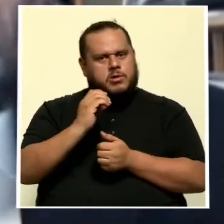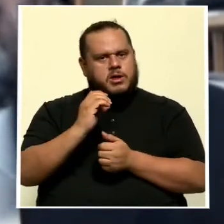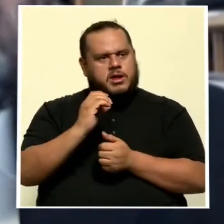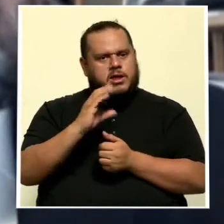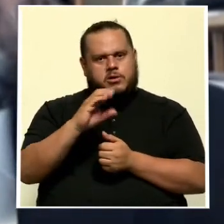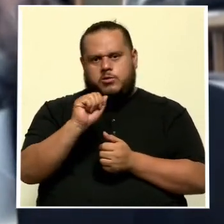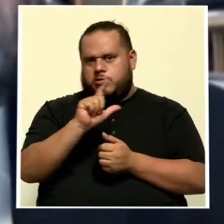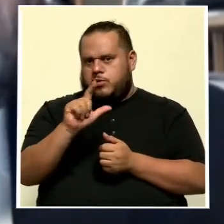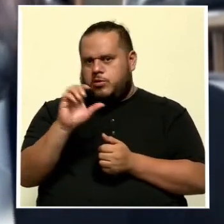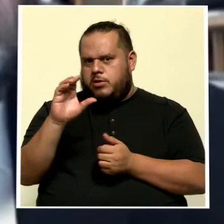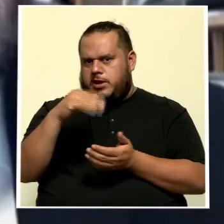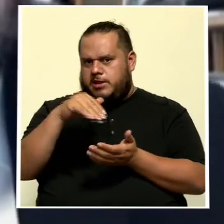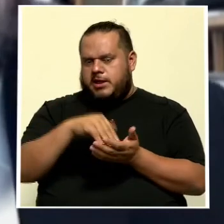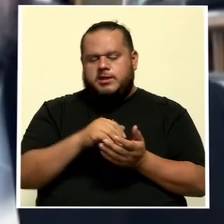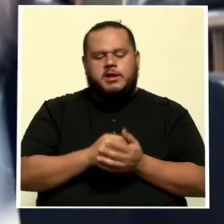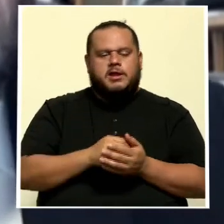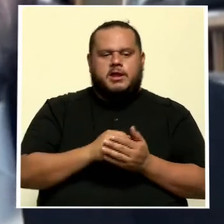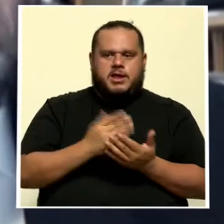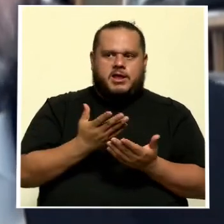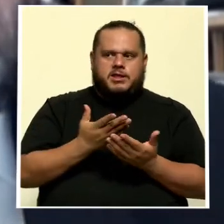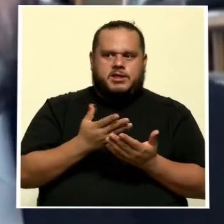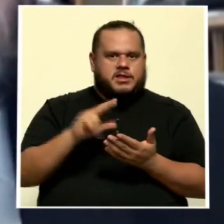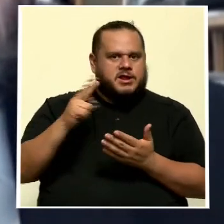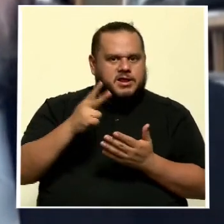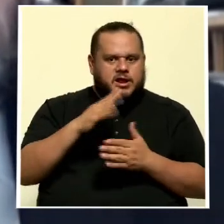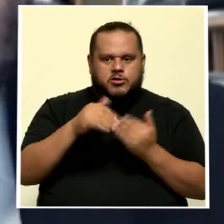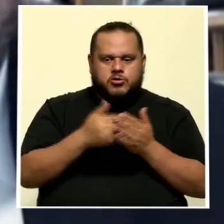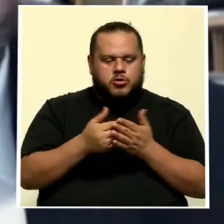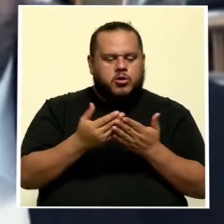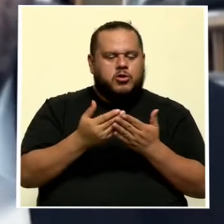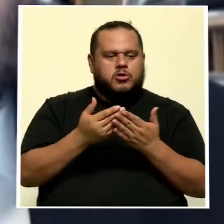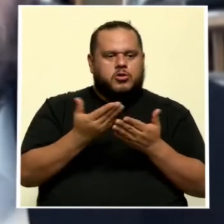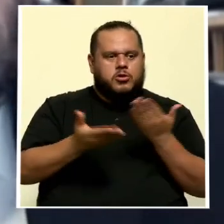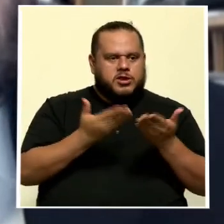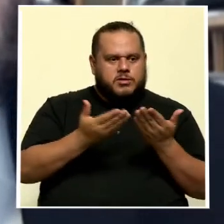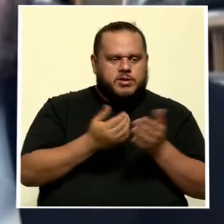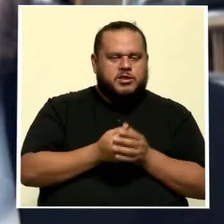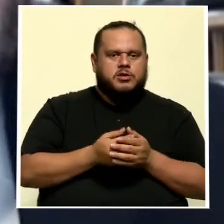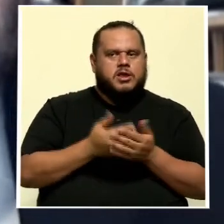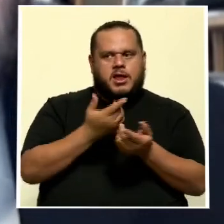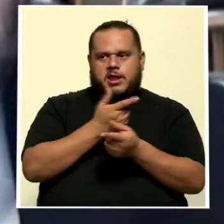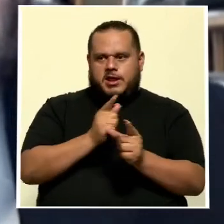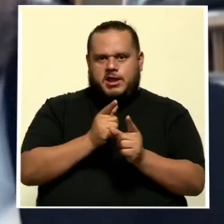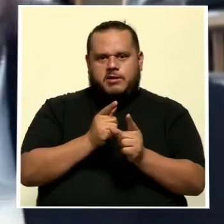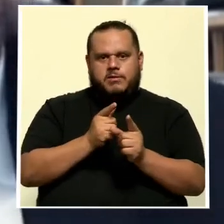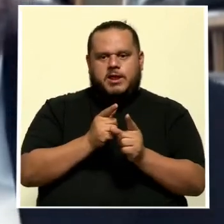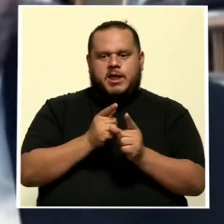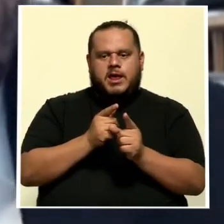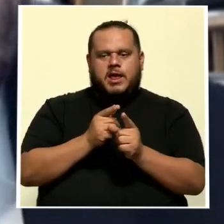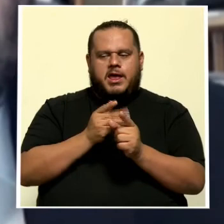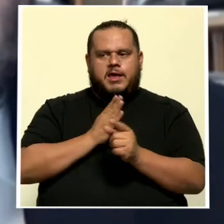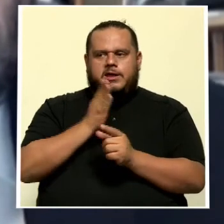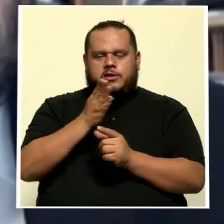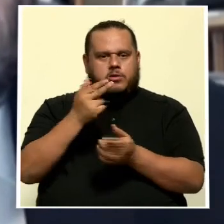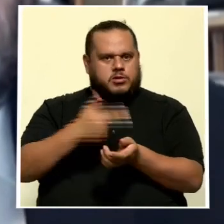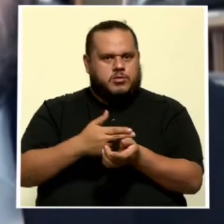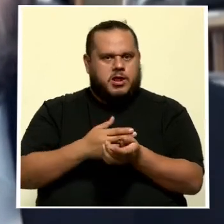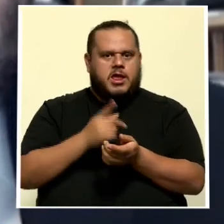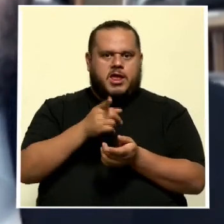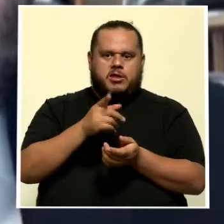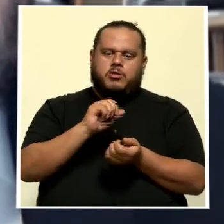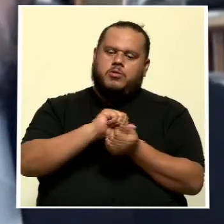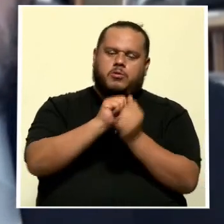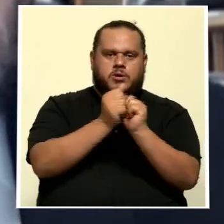todos los servicios posibles hasta que lleguemos a libre elección médica y libre elección hospitalaria. Por supuesto que es en una